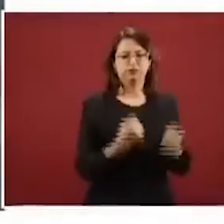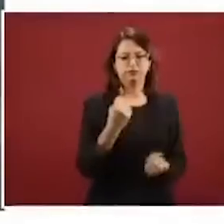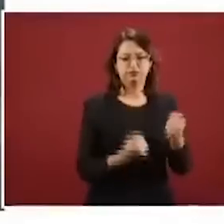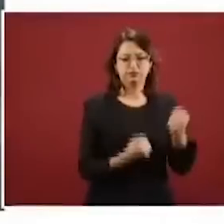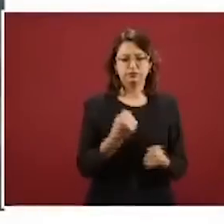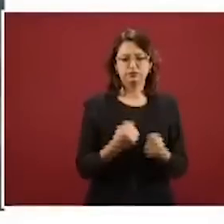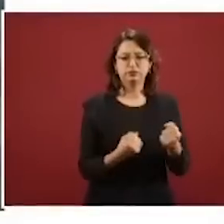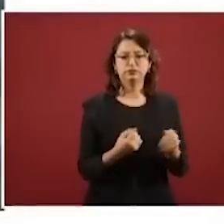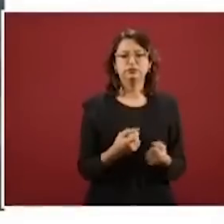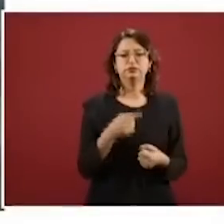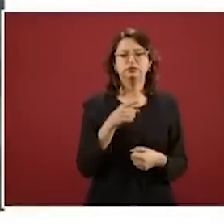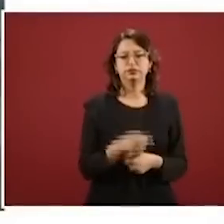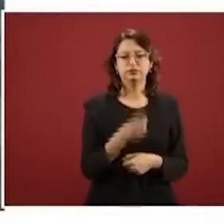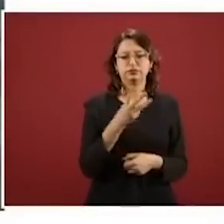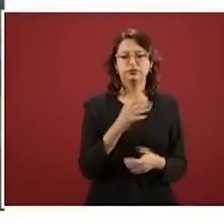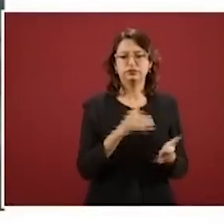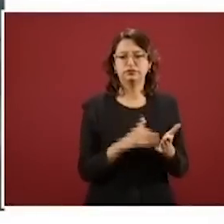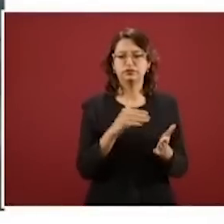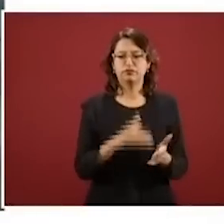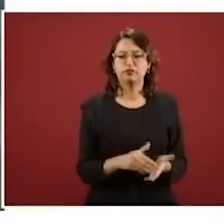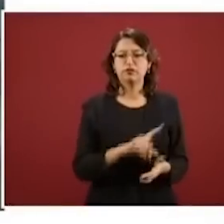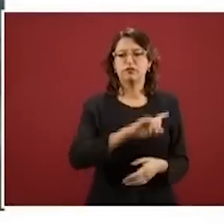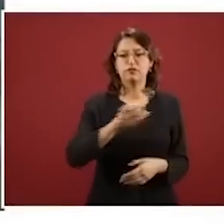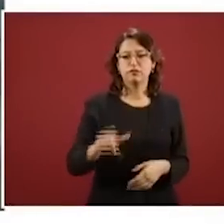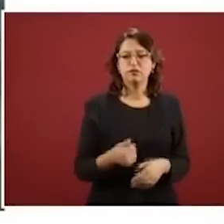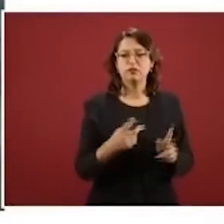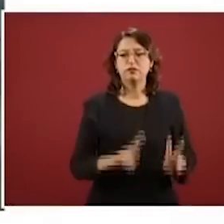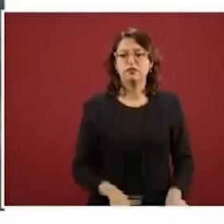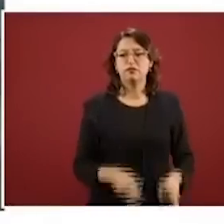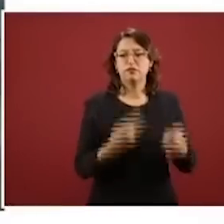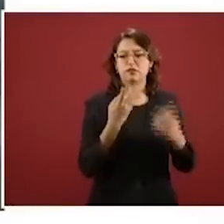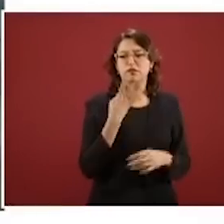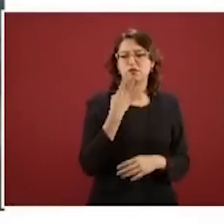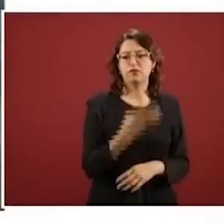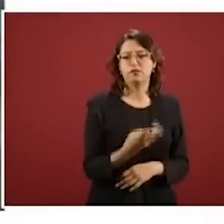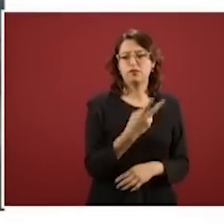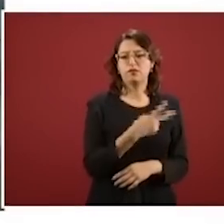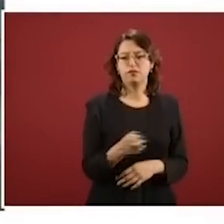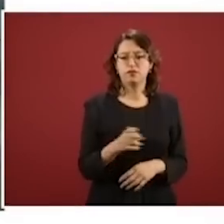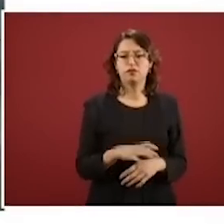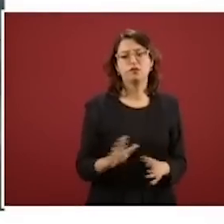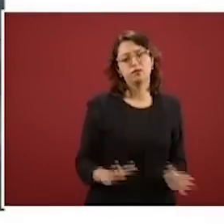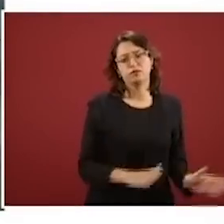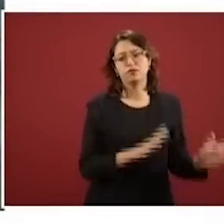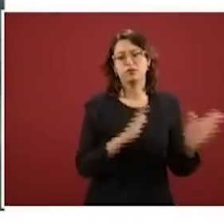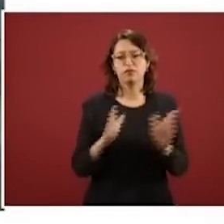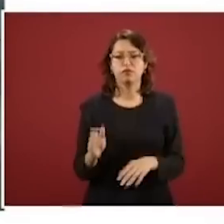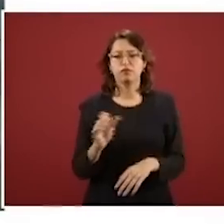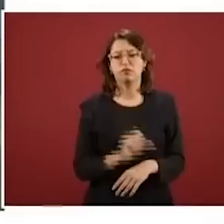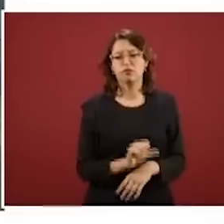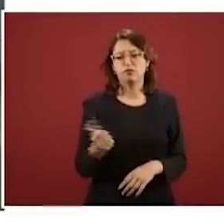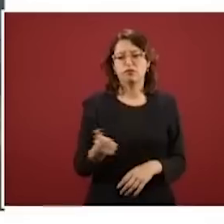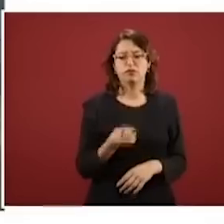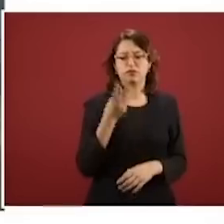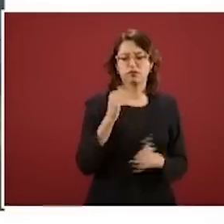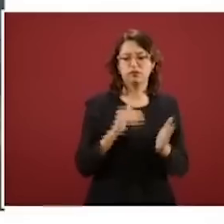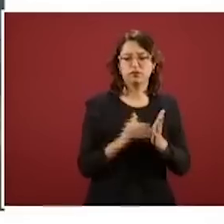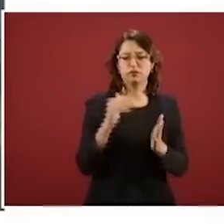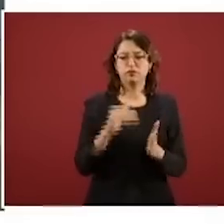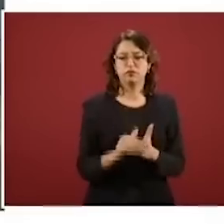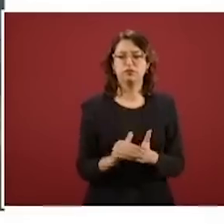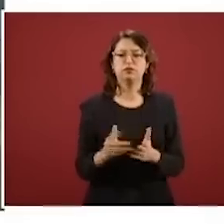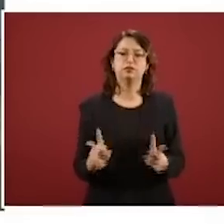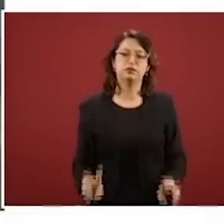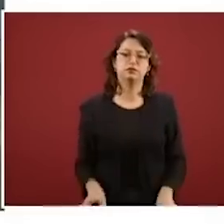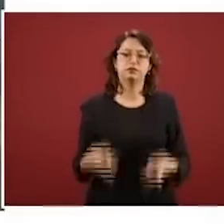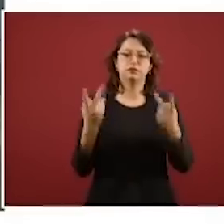en 4.200. El vehículo que les comento, el Lamborghini, empezó en 3.400.000,